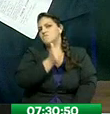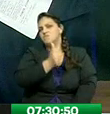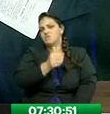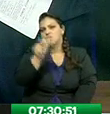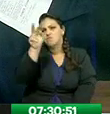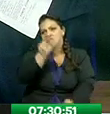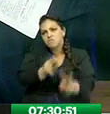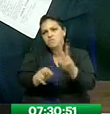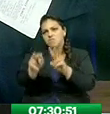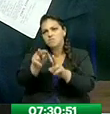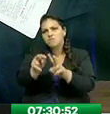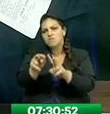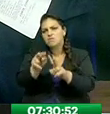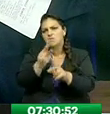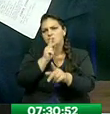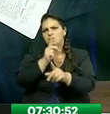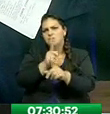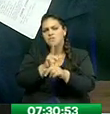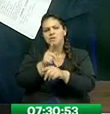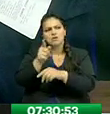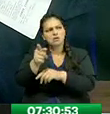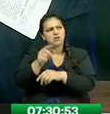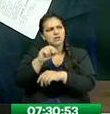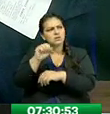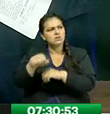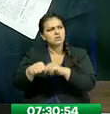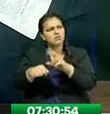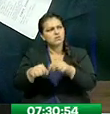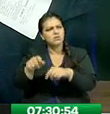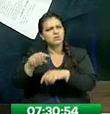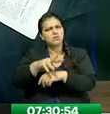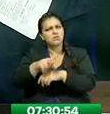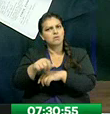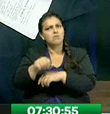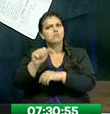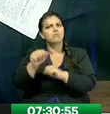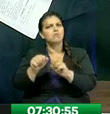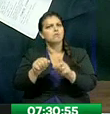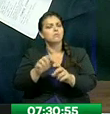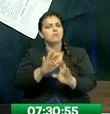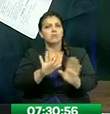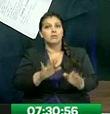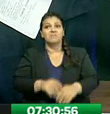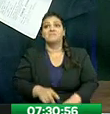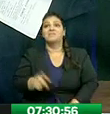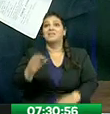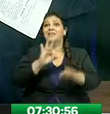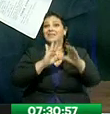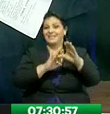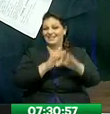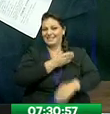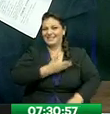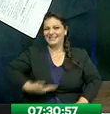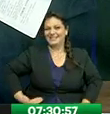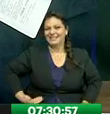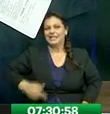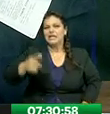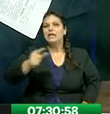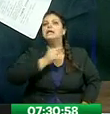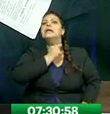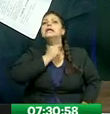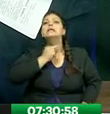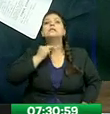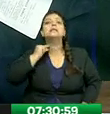determinen si cabe o no estas detenciones. Entre los detenidos figura el expresidente del Consejo de